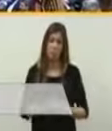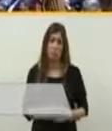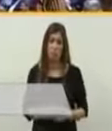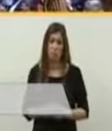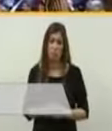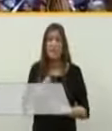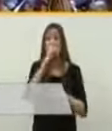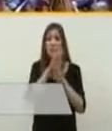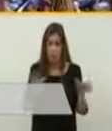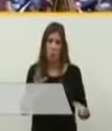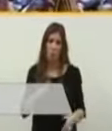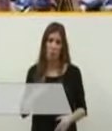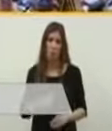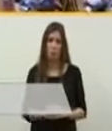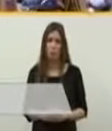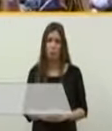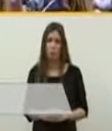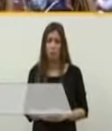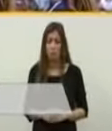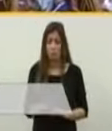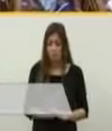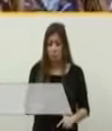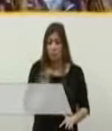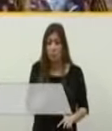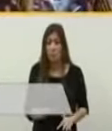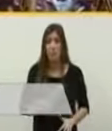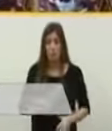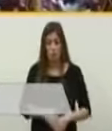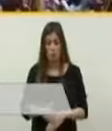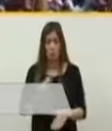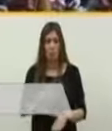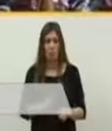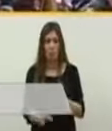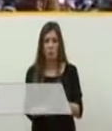Silencio, por favor. Y dejen al que tiene la palabra continuar con él.